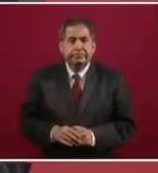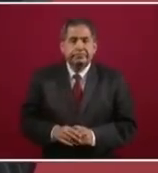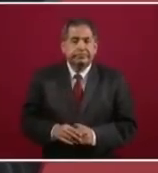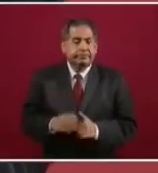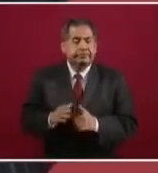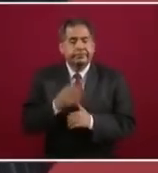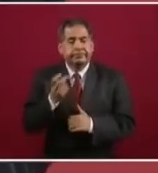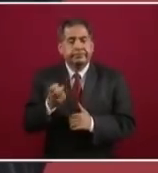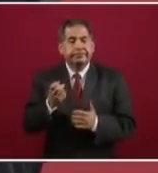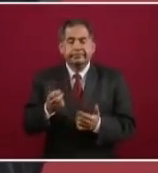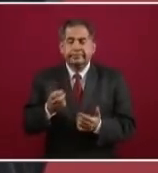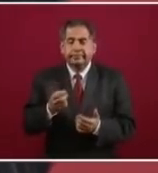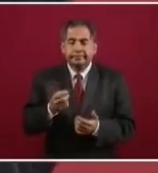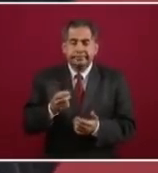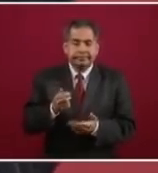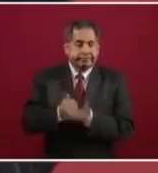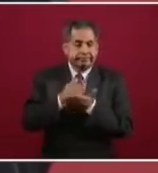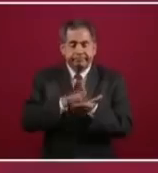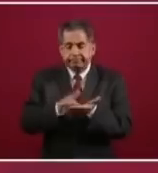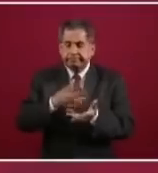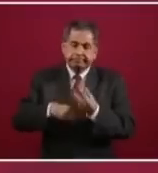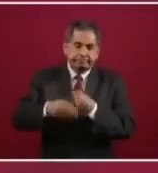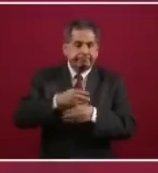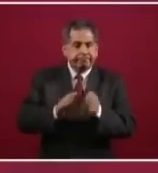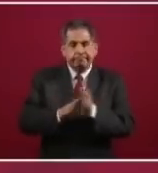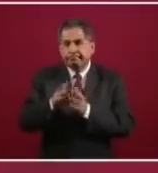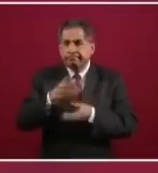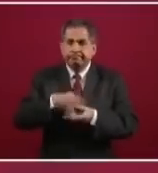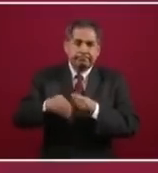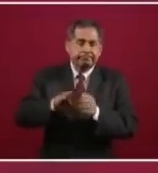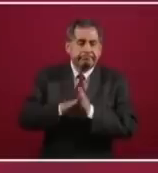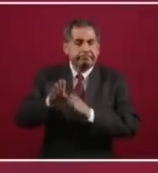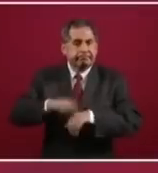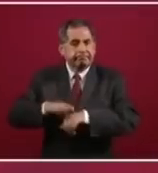porque esto estimula el crédito.